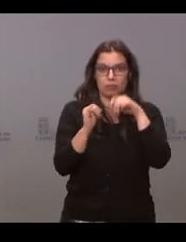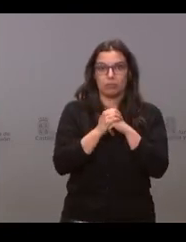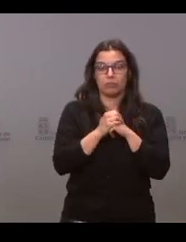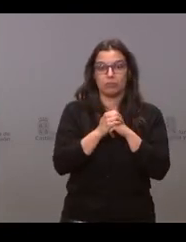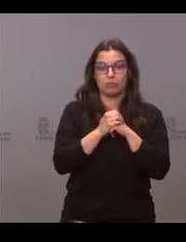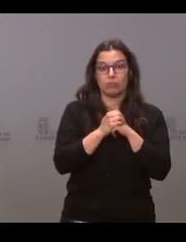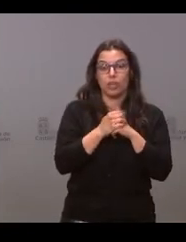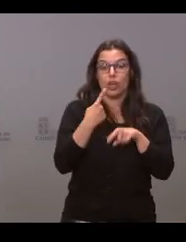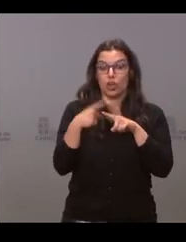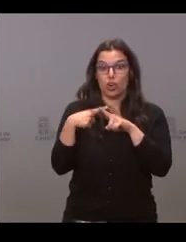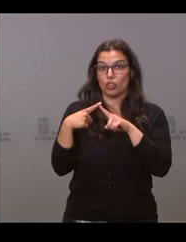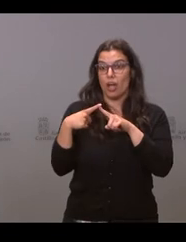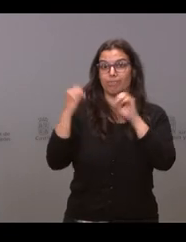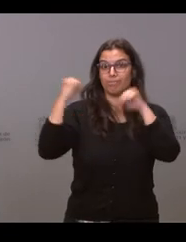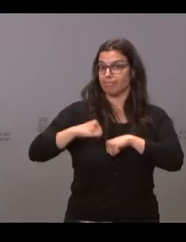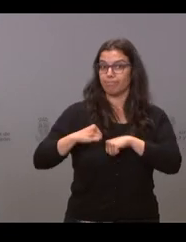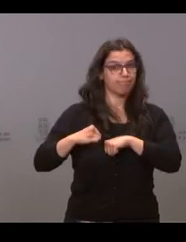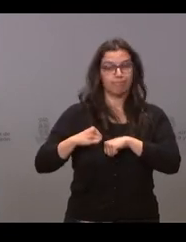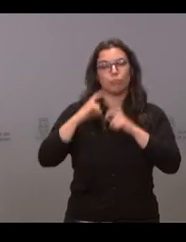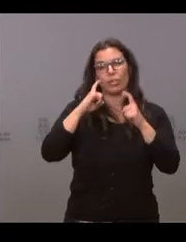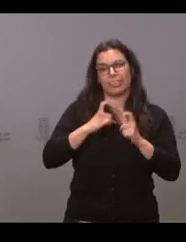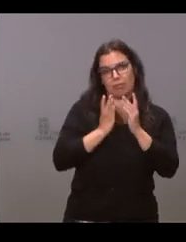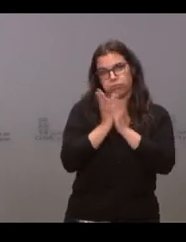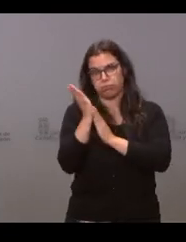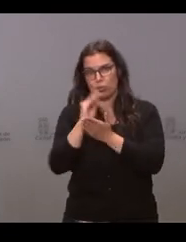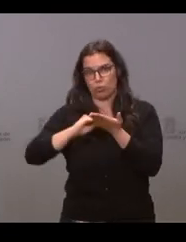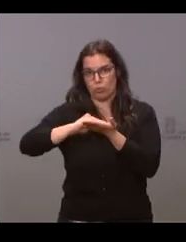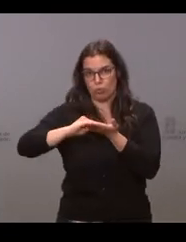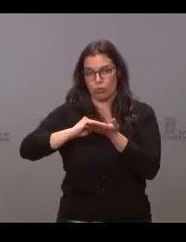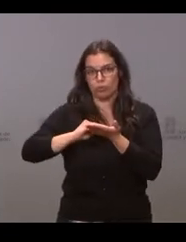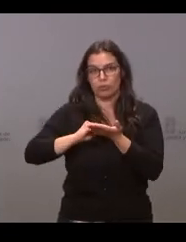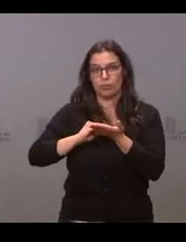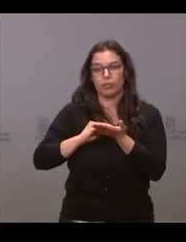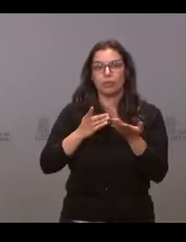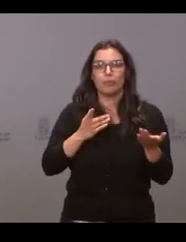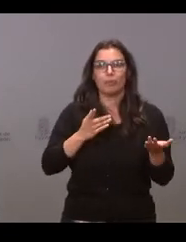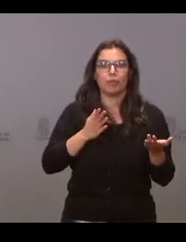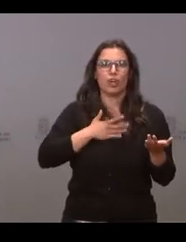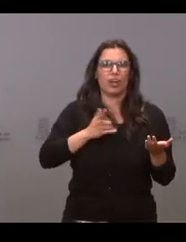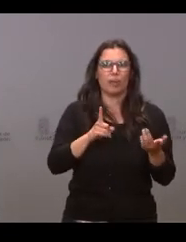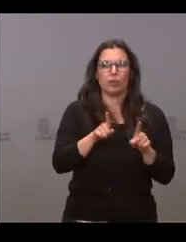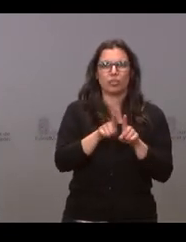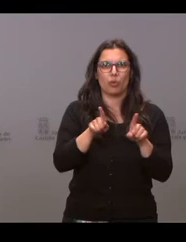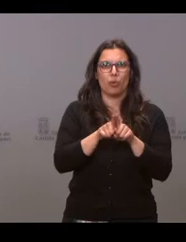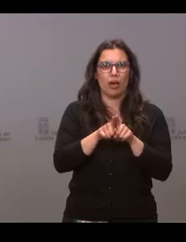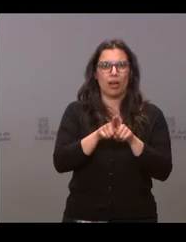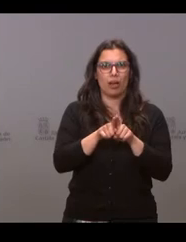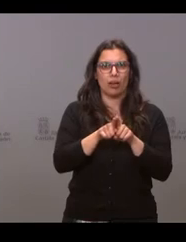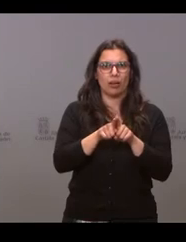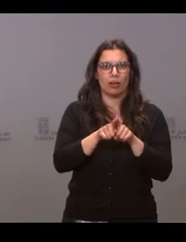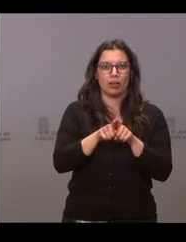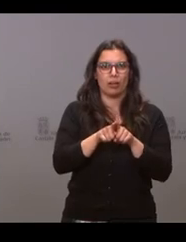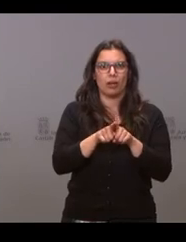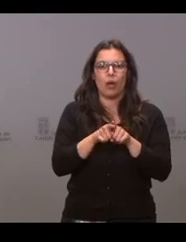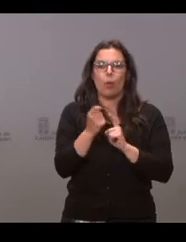intentar buscar una solución por lo tanto no queríamos tampoco en ese sentido confundir la parte con el todo